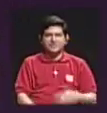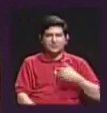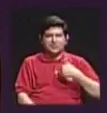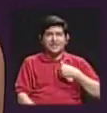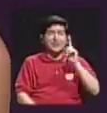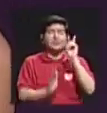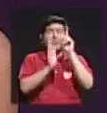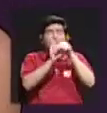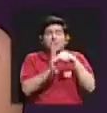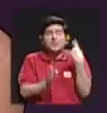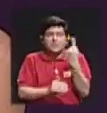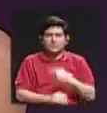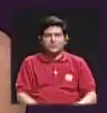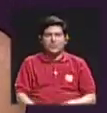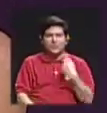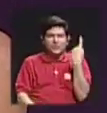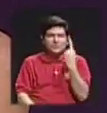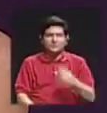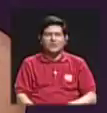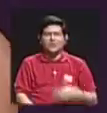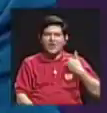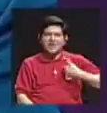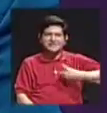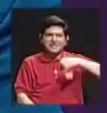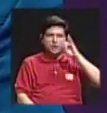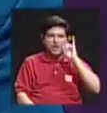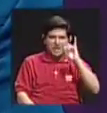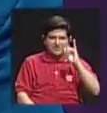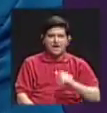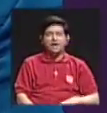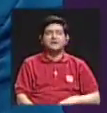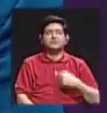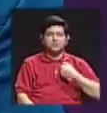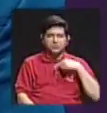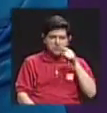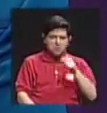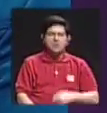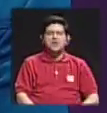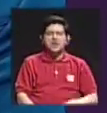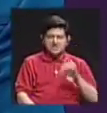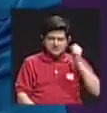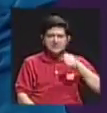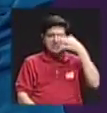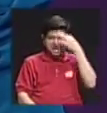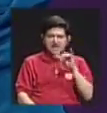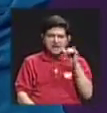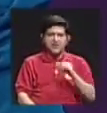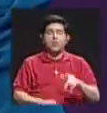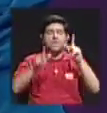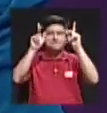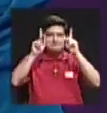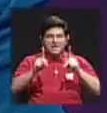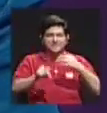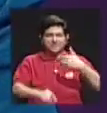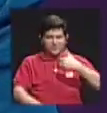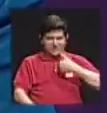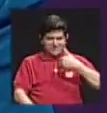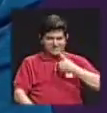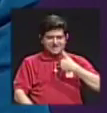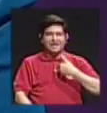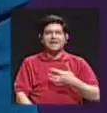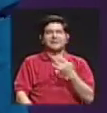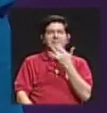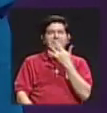queda un minutito. Bueno, y nada más a don Iván, yo comparto con él. Las personas somos las portadoras de